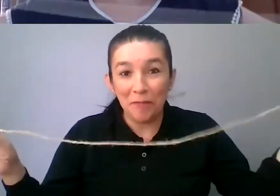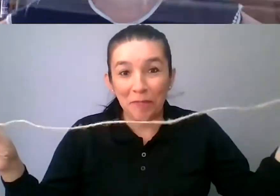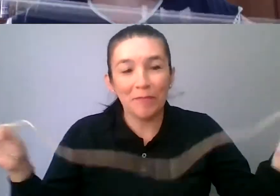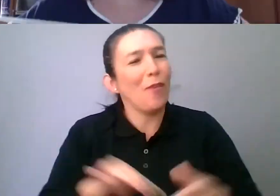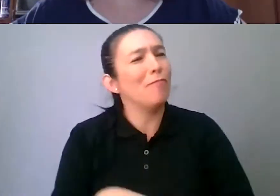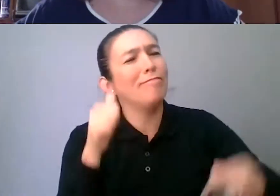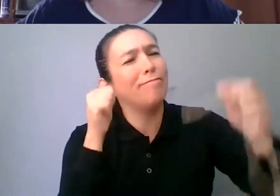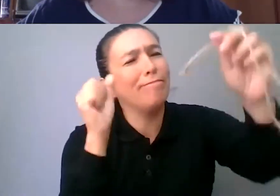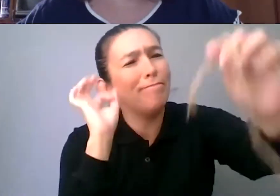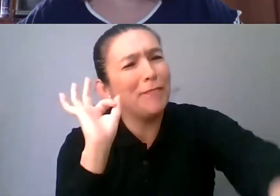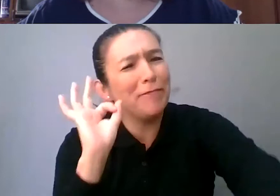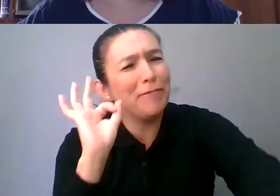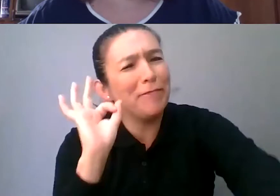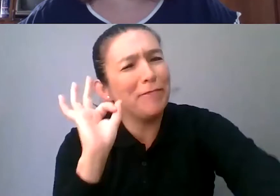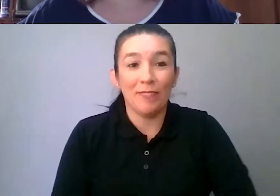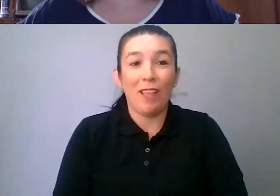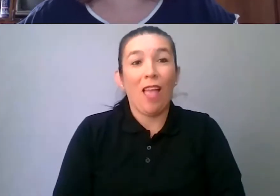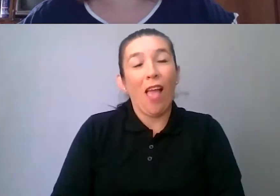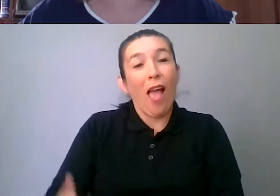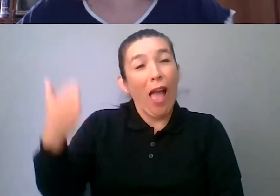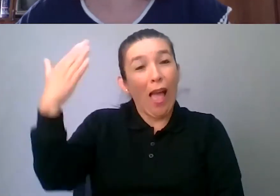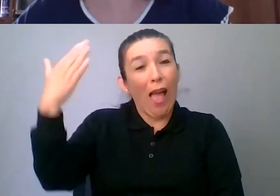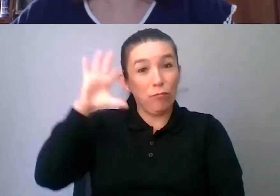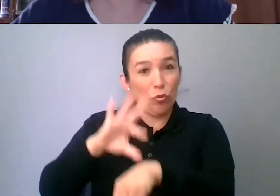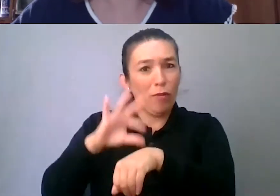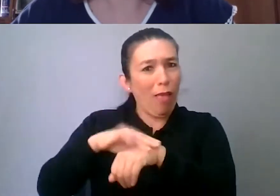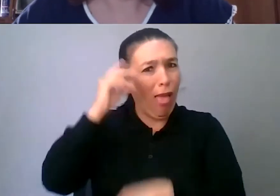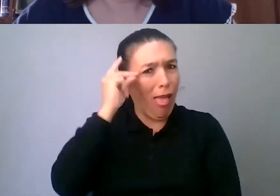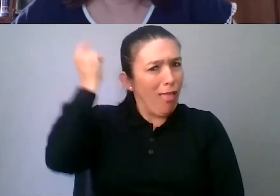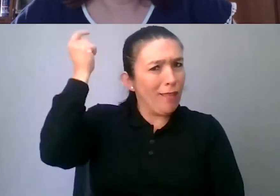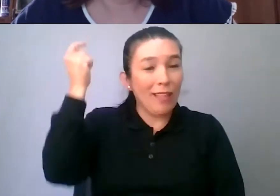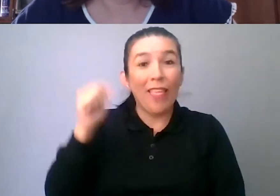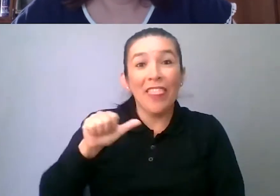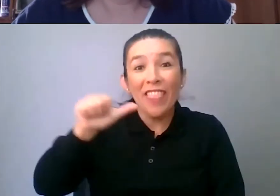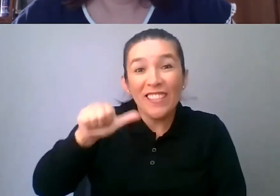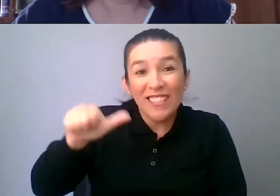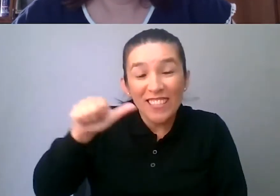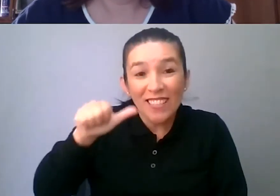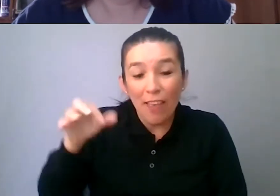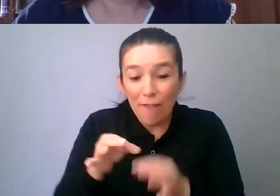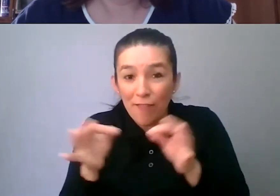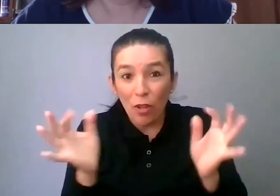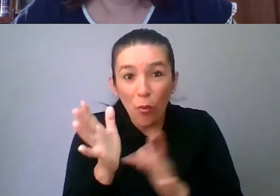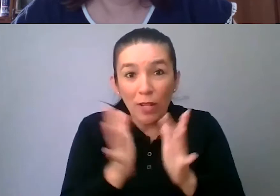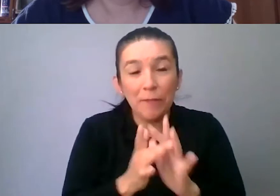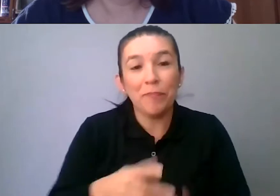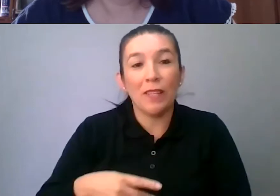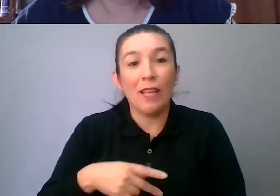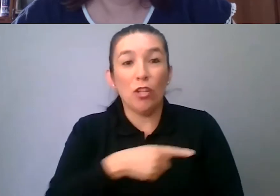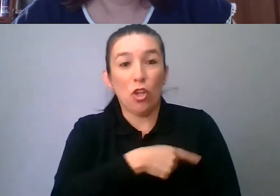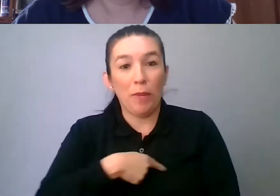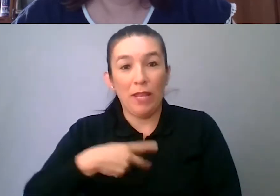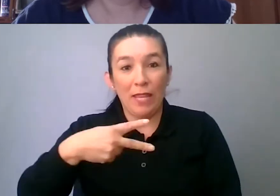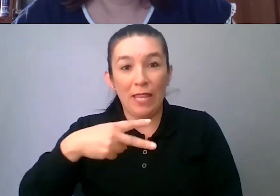Genial. Hubo un médico que inventó 16 figuras. Este médico se llamaba Heraclas. Heraclas